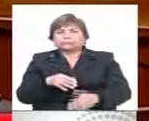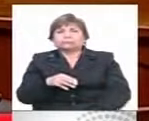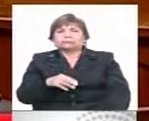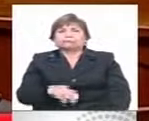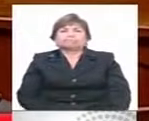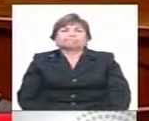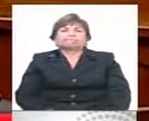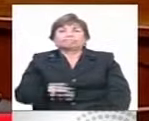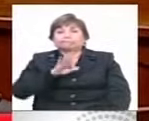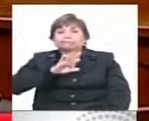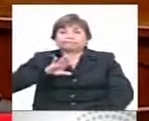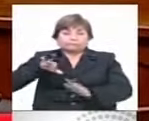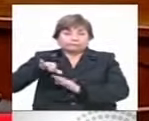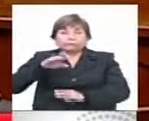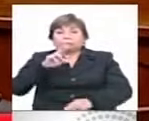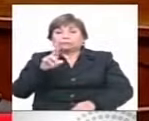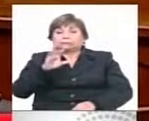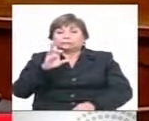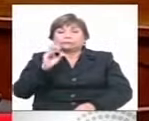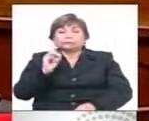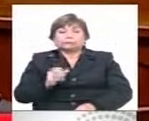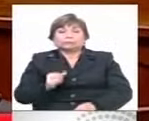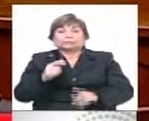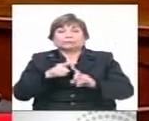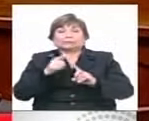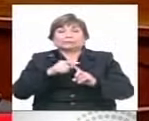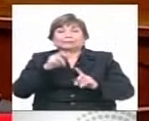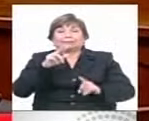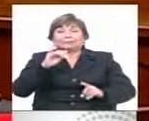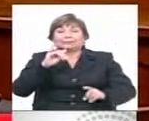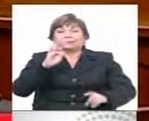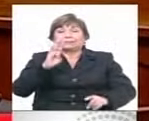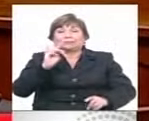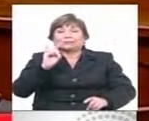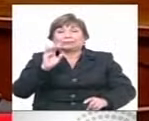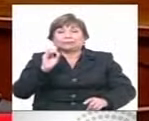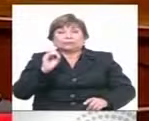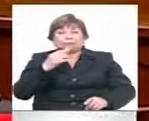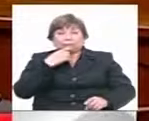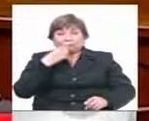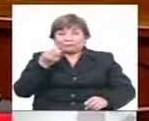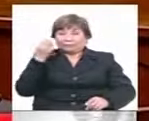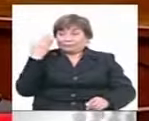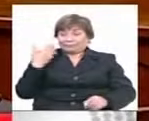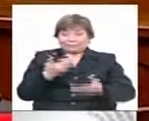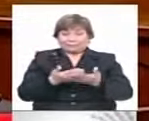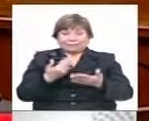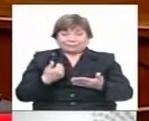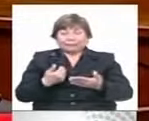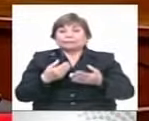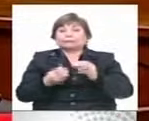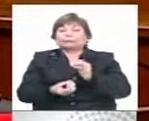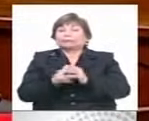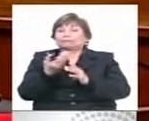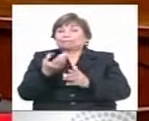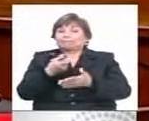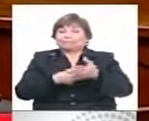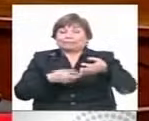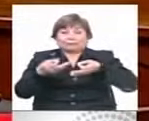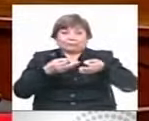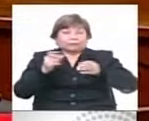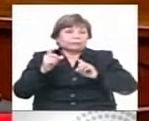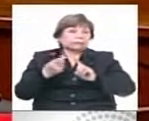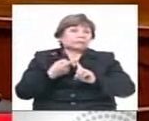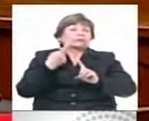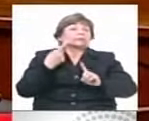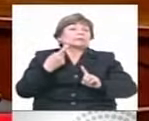tributaria. Como he señalado antes, el crecimiento económico y una mayor inversión privada son los objetivos prioritarios